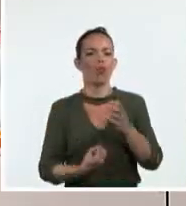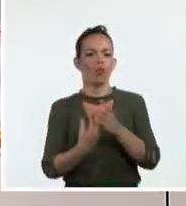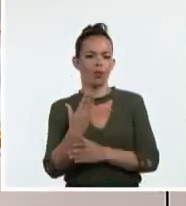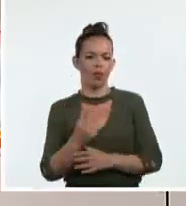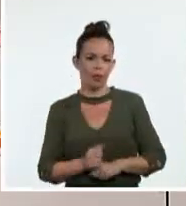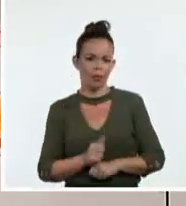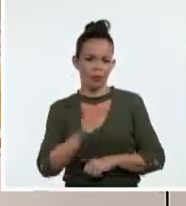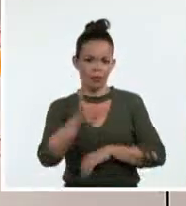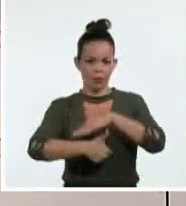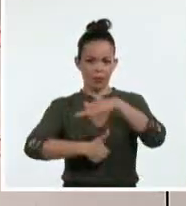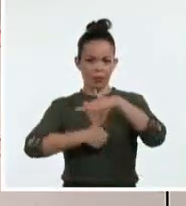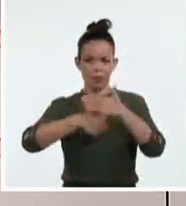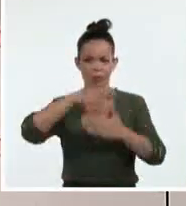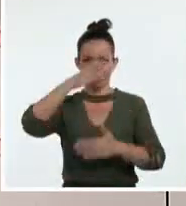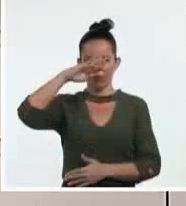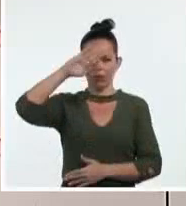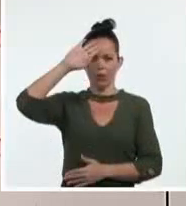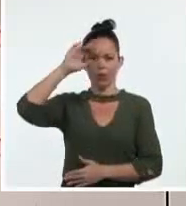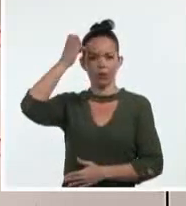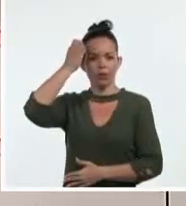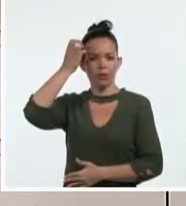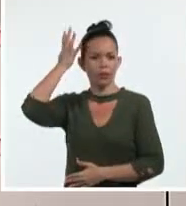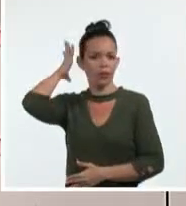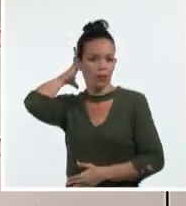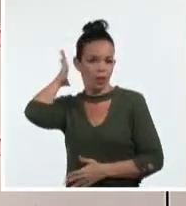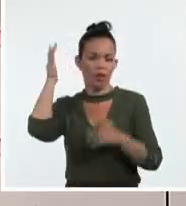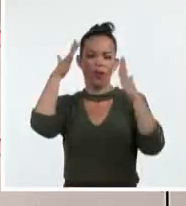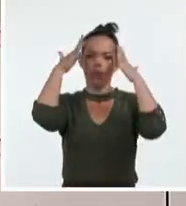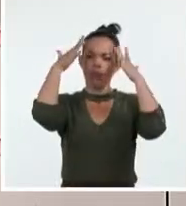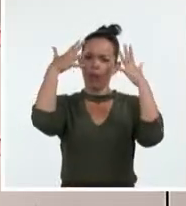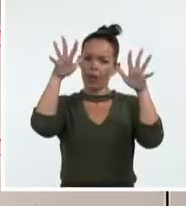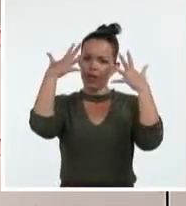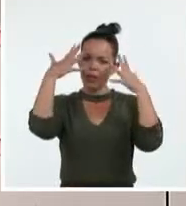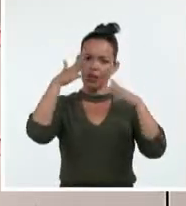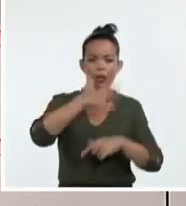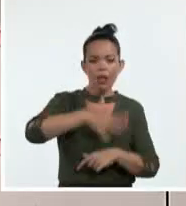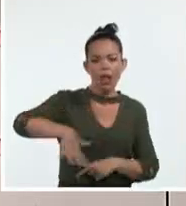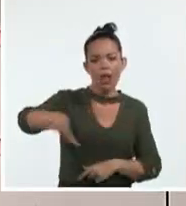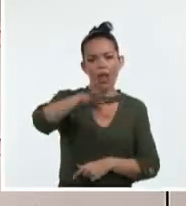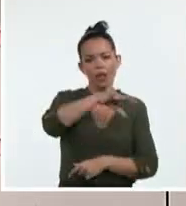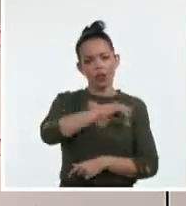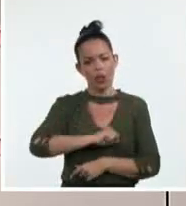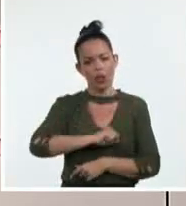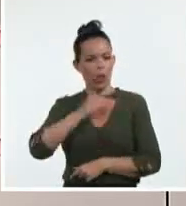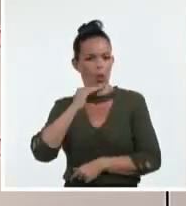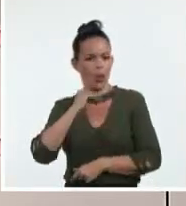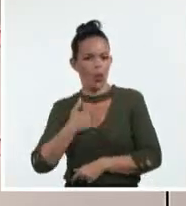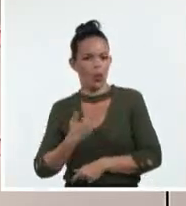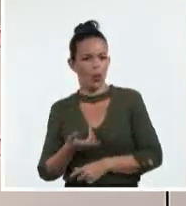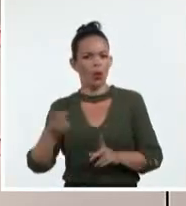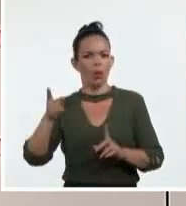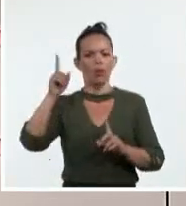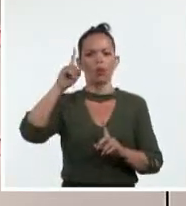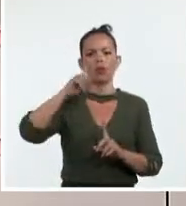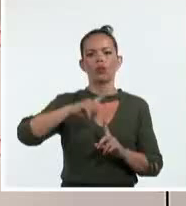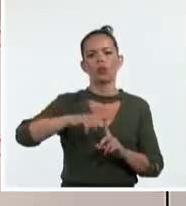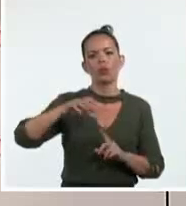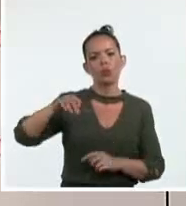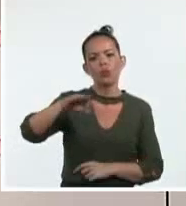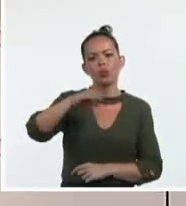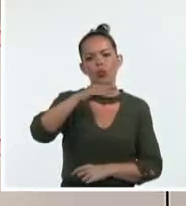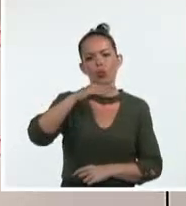Miguel Díaz-Canel Bermúdez, felicitó a los habitantes de la urbe desde su cuenta oficial en Twitter. A propósito